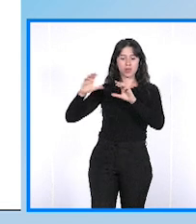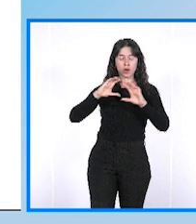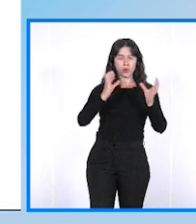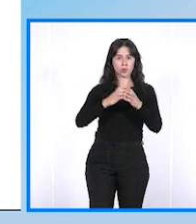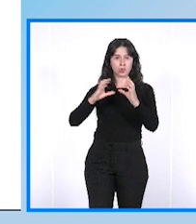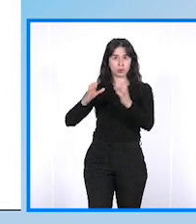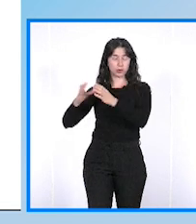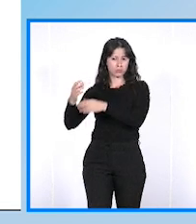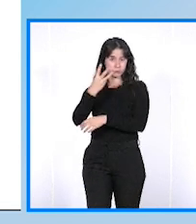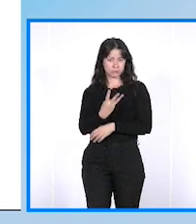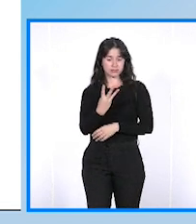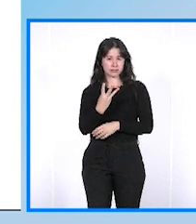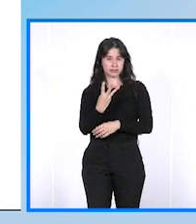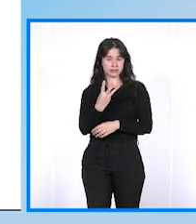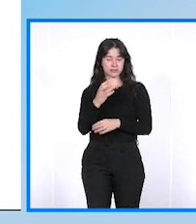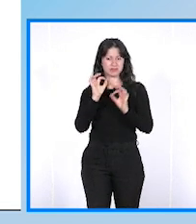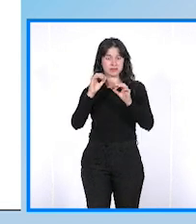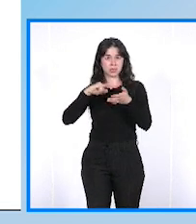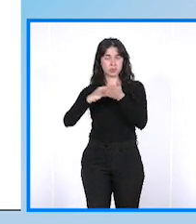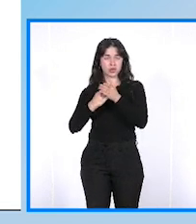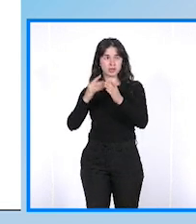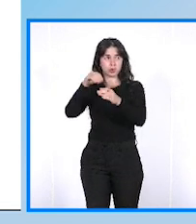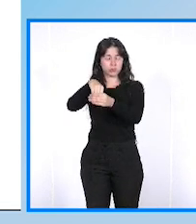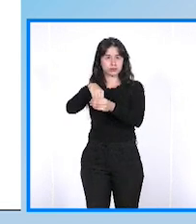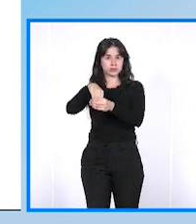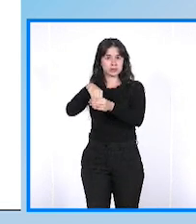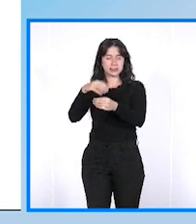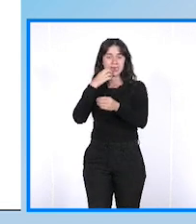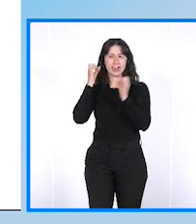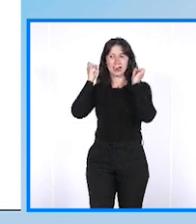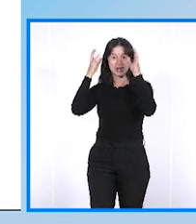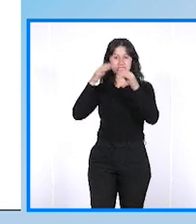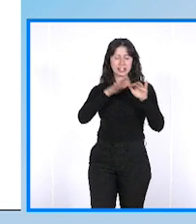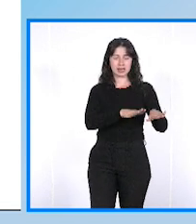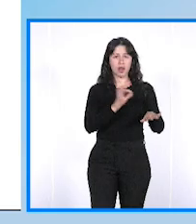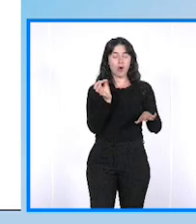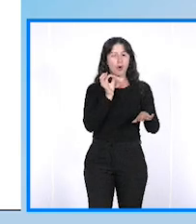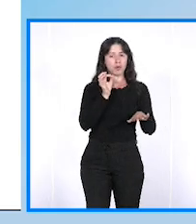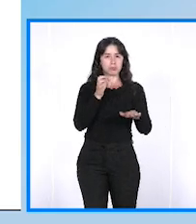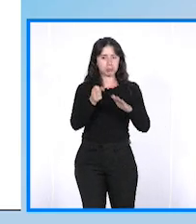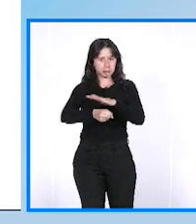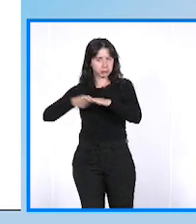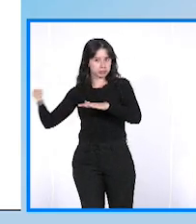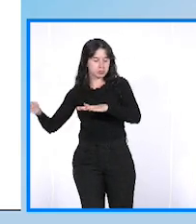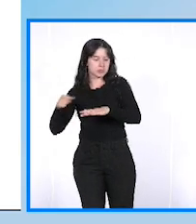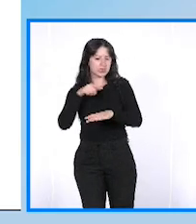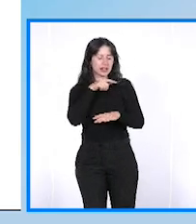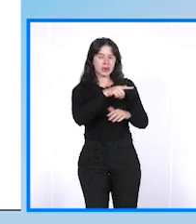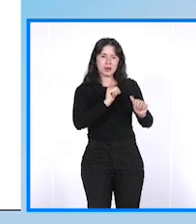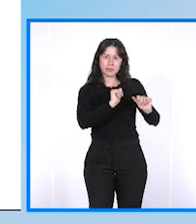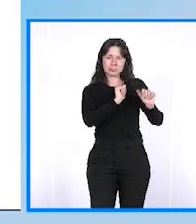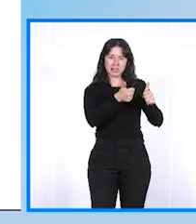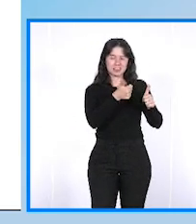vinculadas al proyecto cuando estaban en la residencia y las personas no vinculadas al proyecto también en la residencia partían de una situación